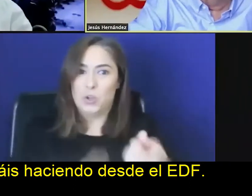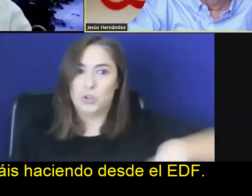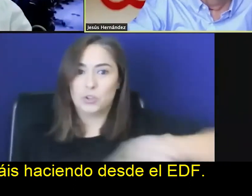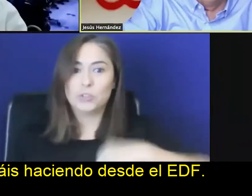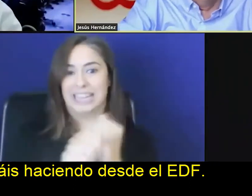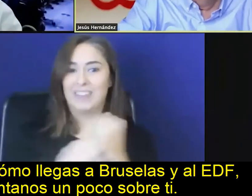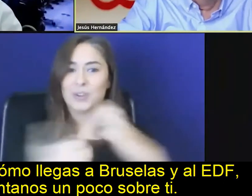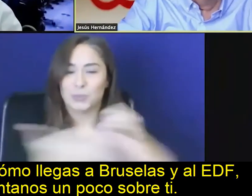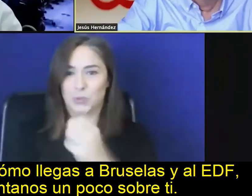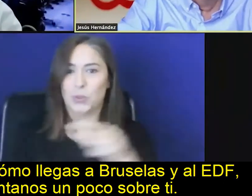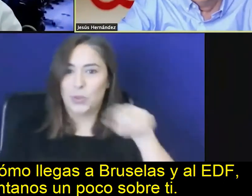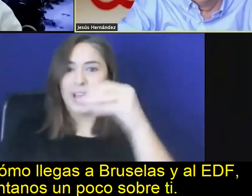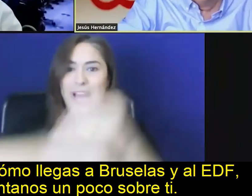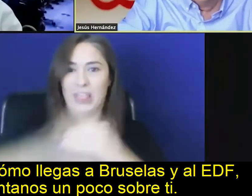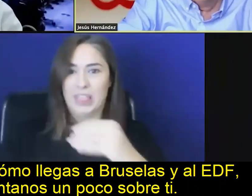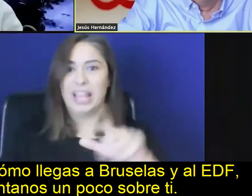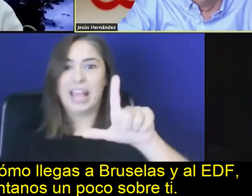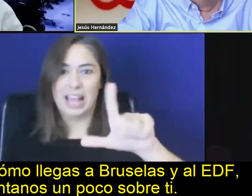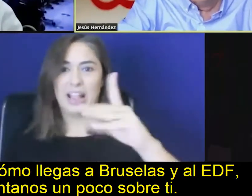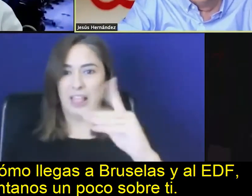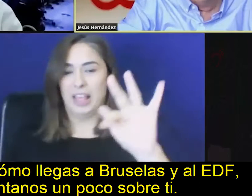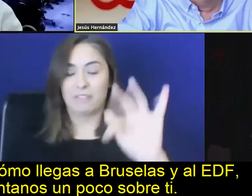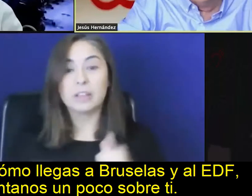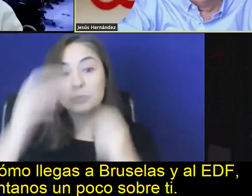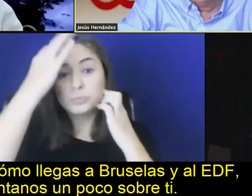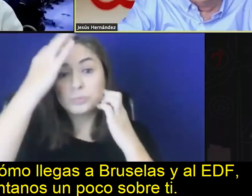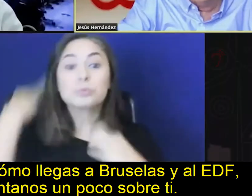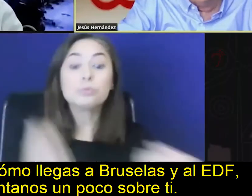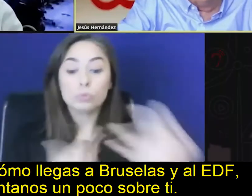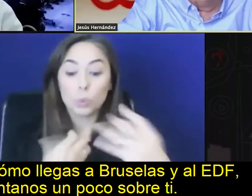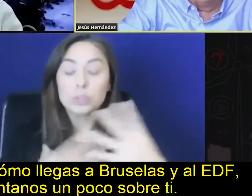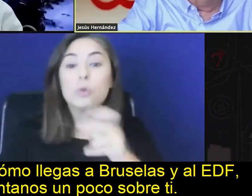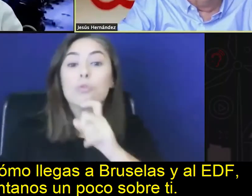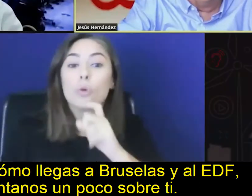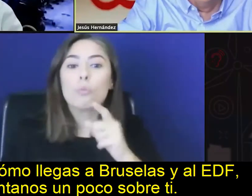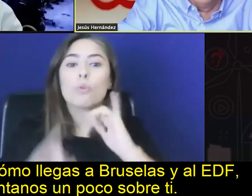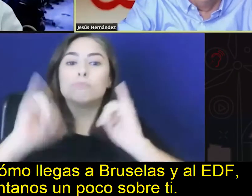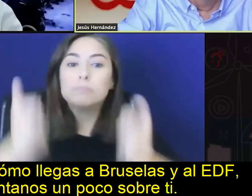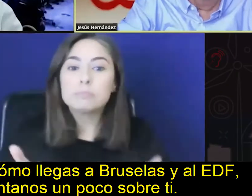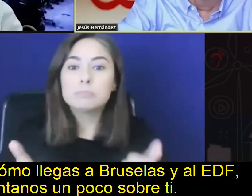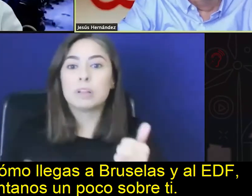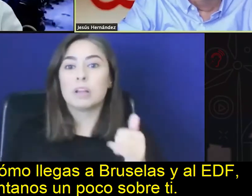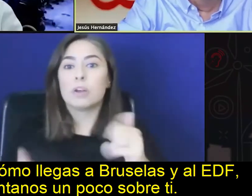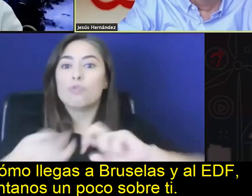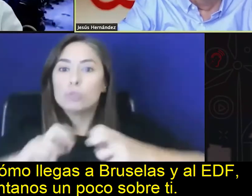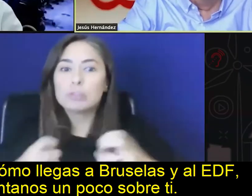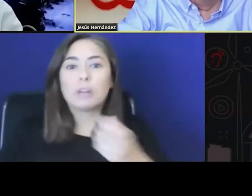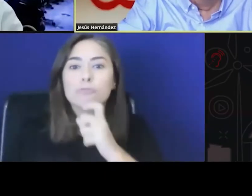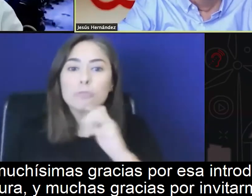EDF. Oye, cuéntanos cómo llegas a Bruselas y cómo llegas al EDF. Cuéntanos un poco sobre